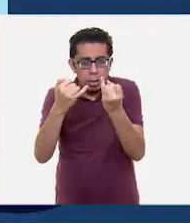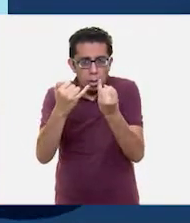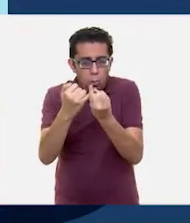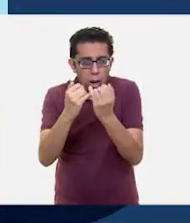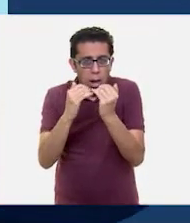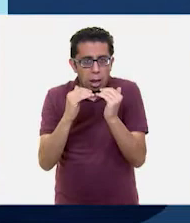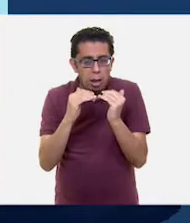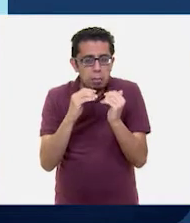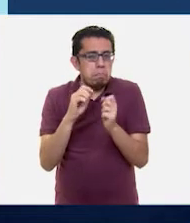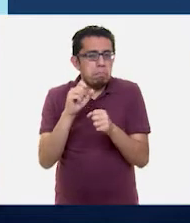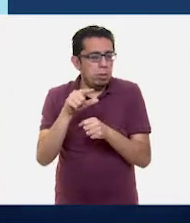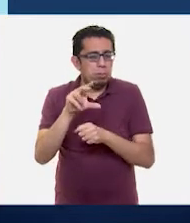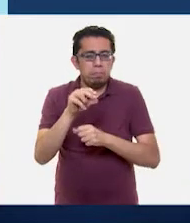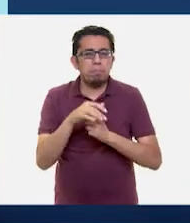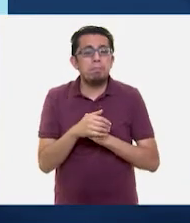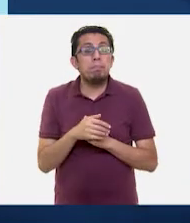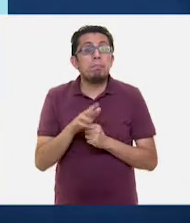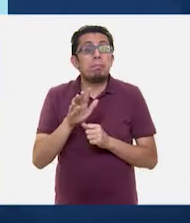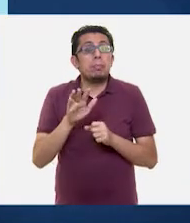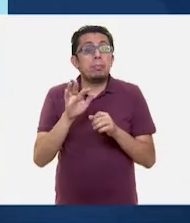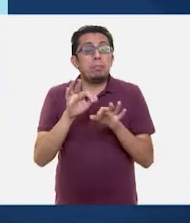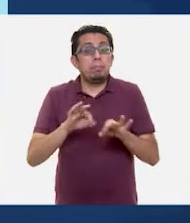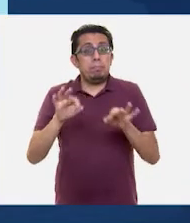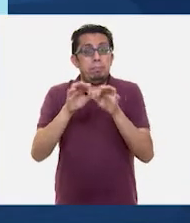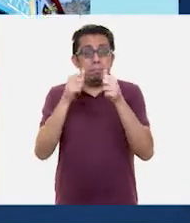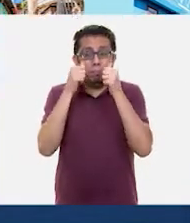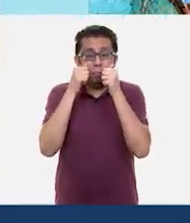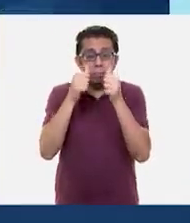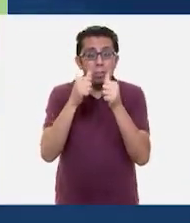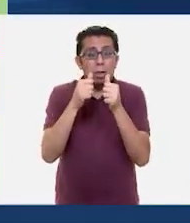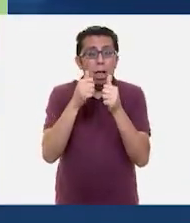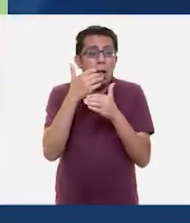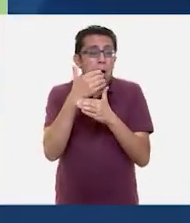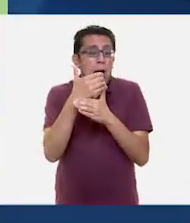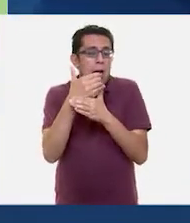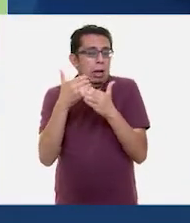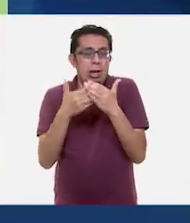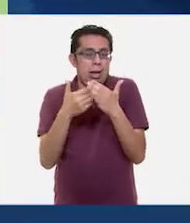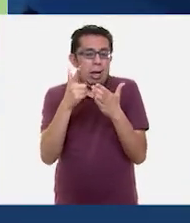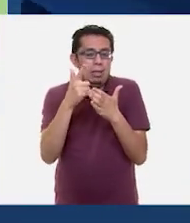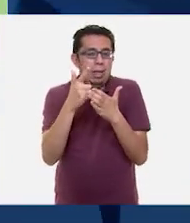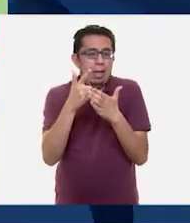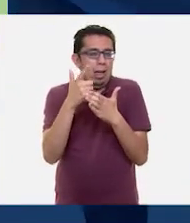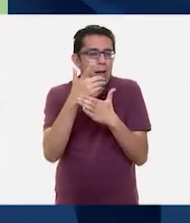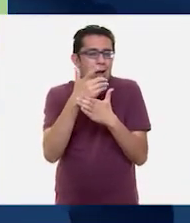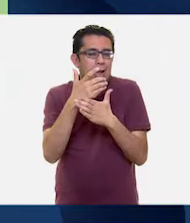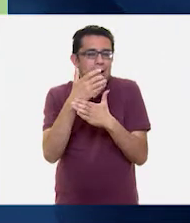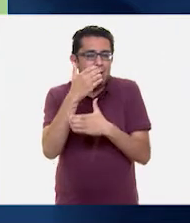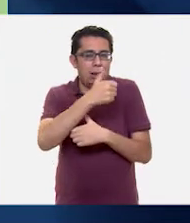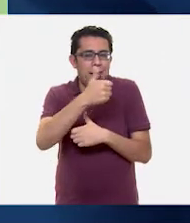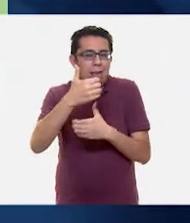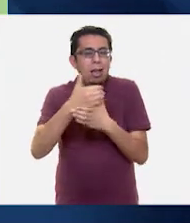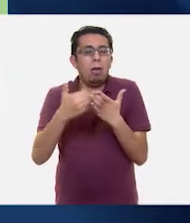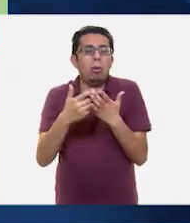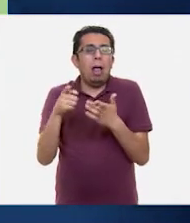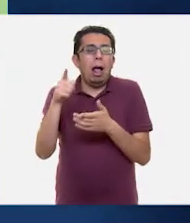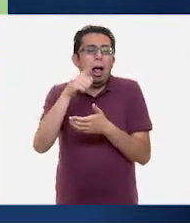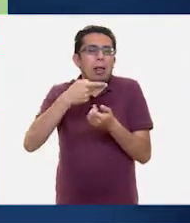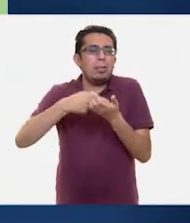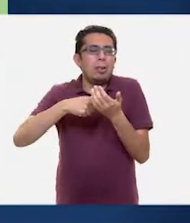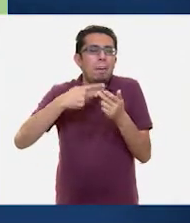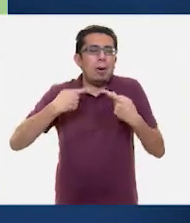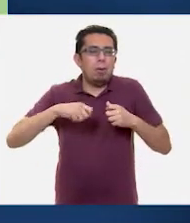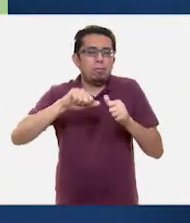debemos perder de vista que cada objeto tiene la creatividad única de los artesanos, que la realizan a